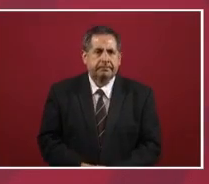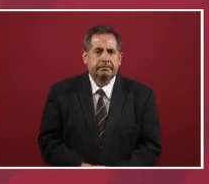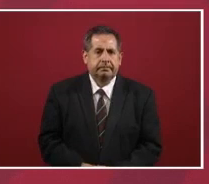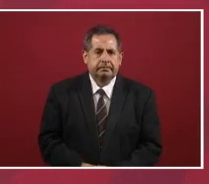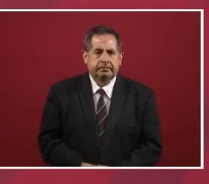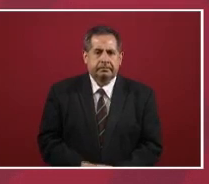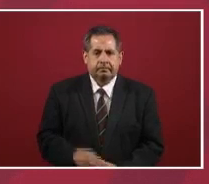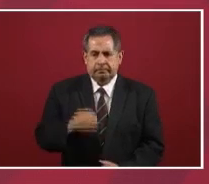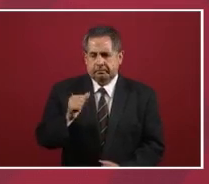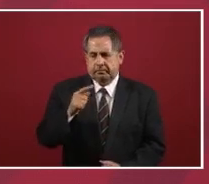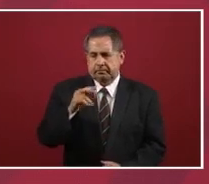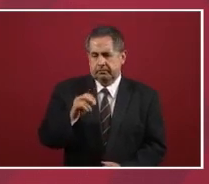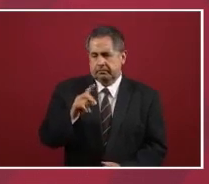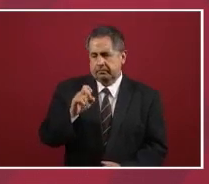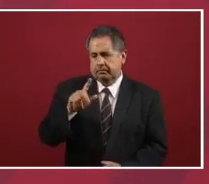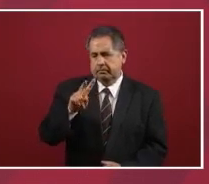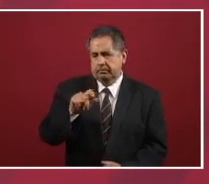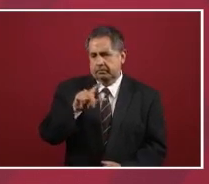Antonio del Valle,